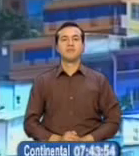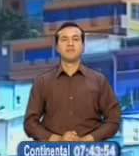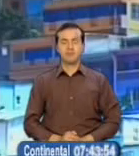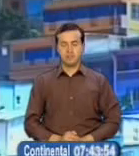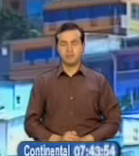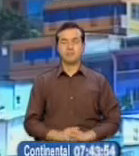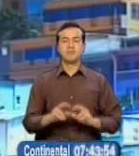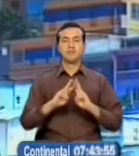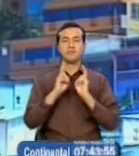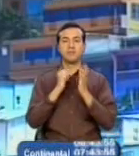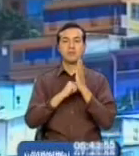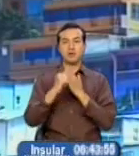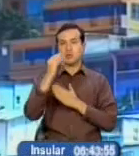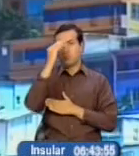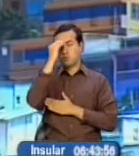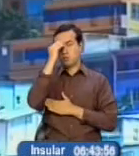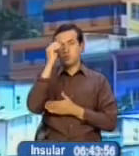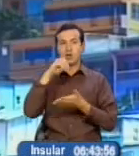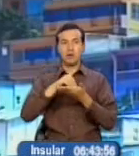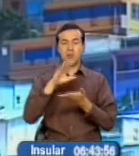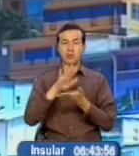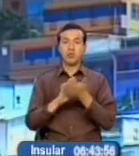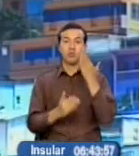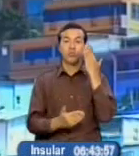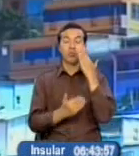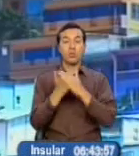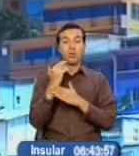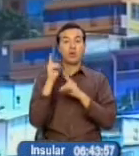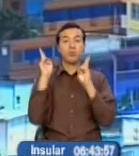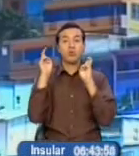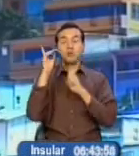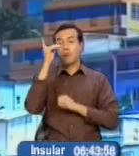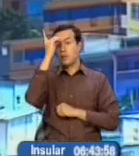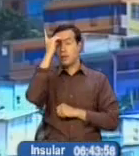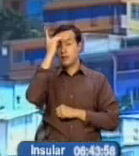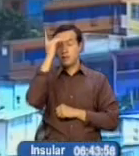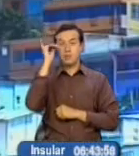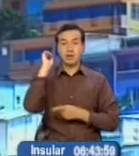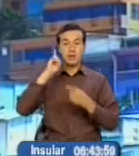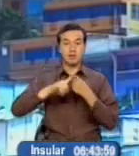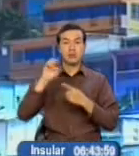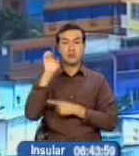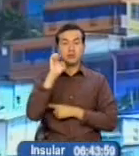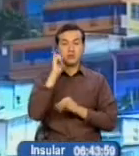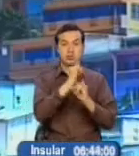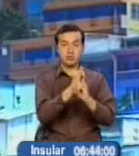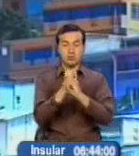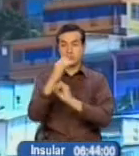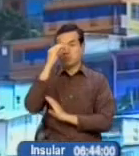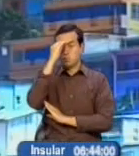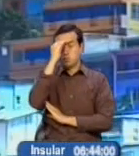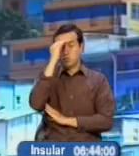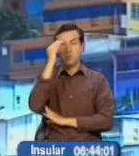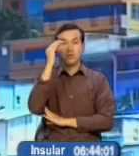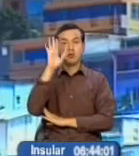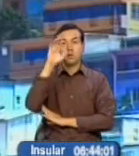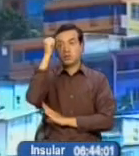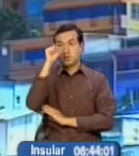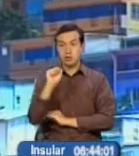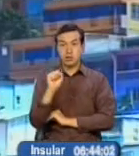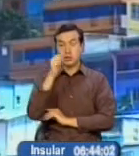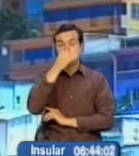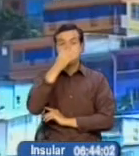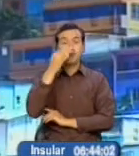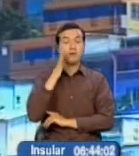Vamos con otro tema. El Ministerio de Educación implementó una nueva política de tareas escolares. Hasta enero, las instituciones educativas de la Sierra y